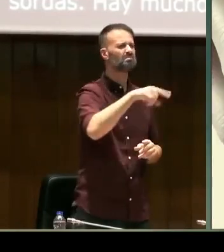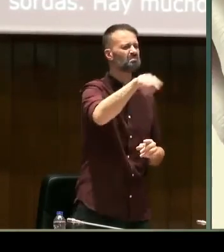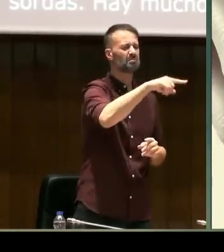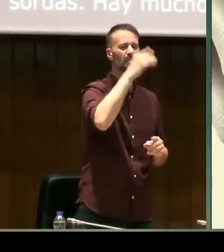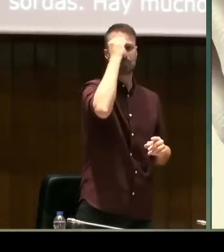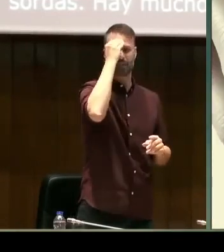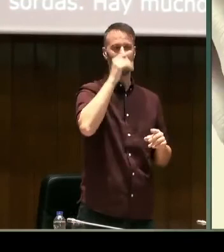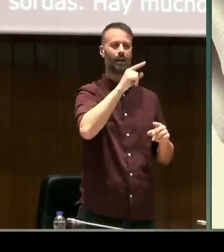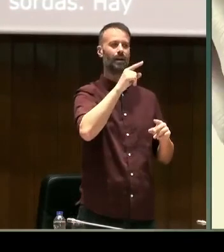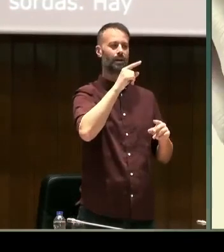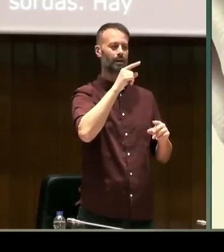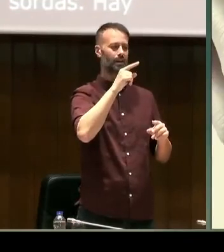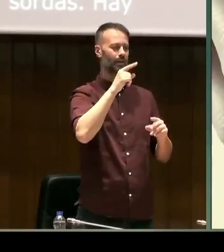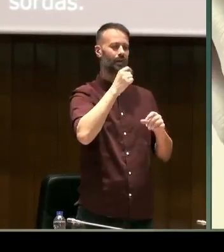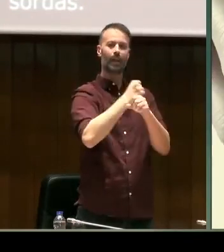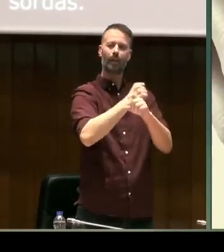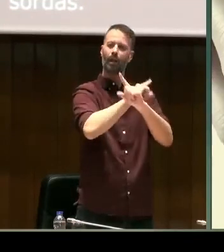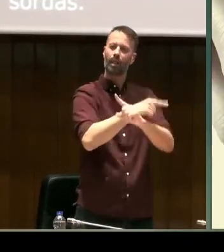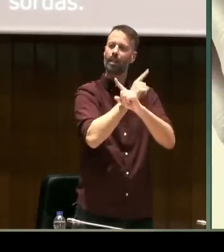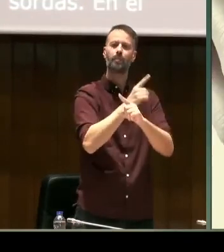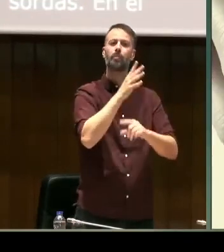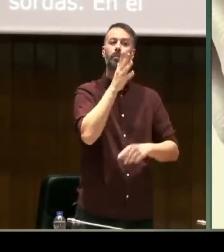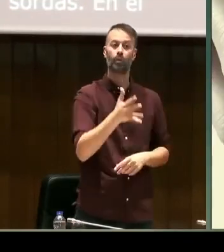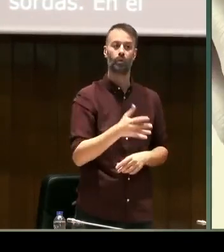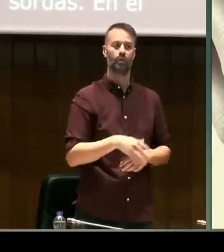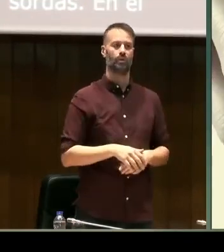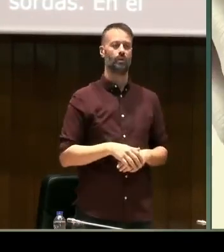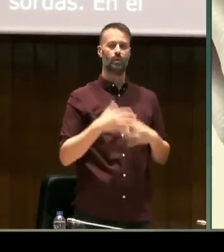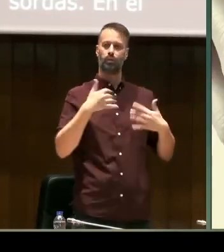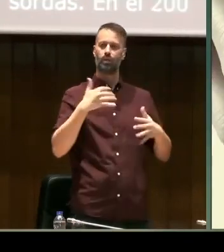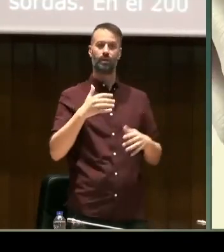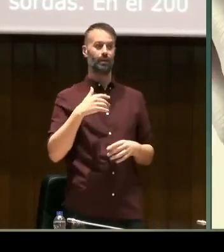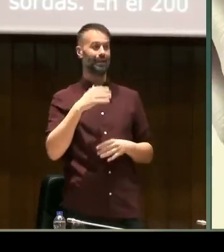constata que para las personas sordas es más complicado encontrar trabajo.